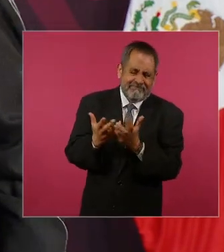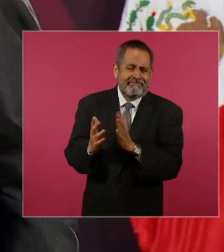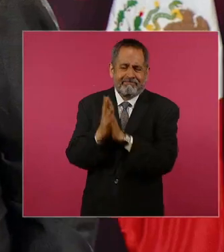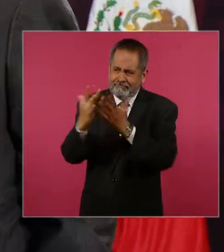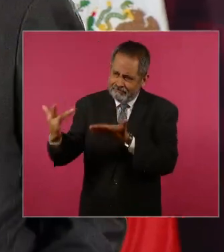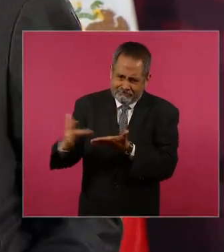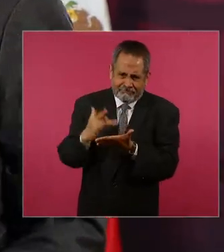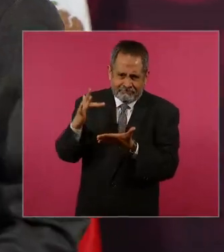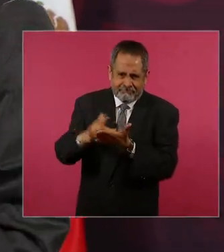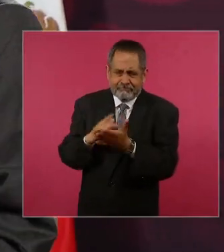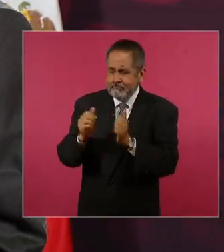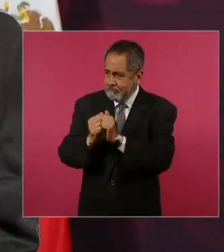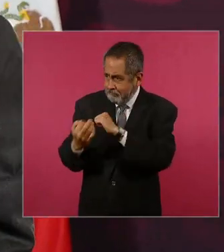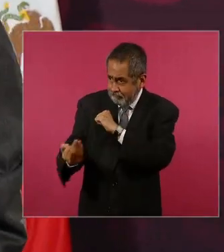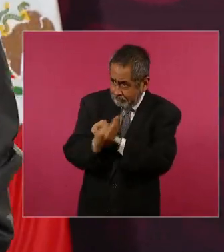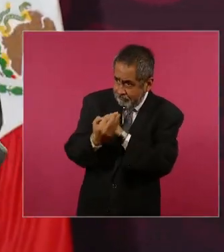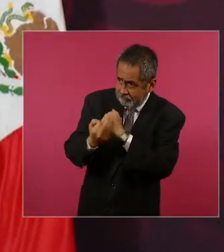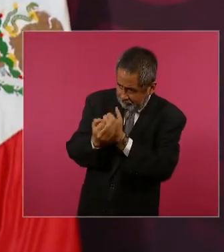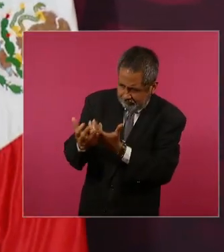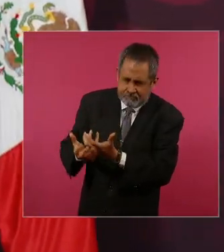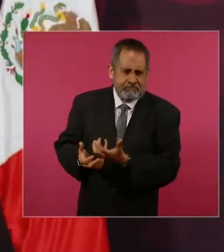el apoyo, el cobijo